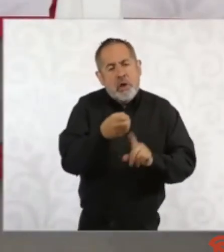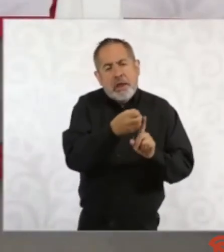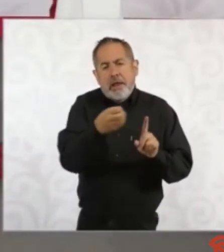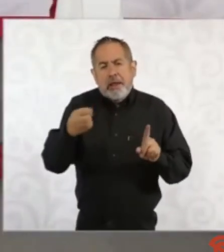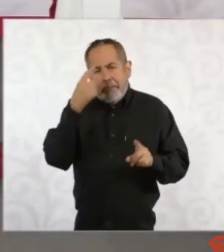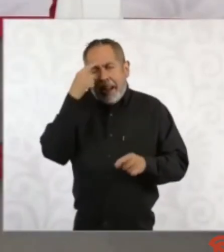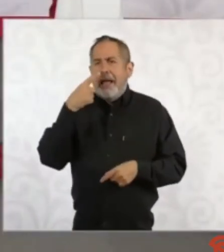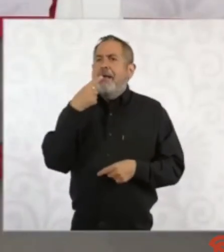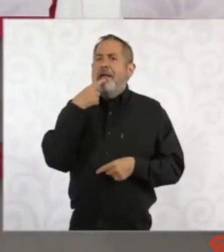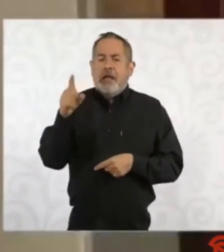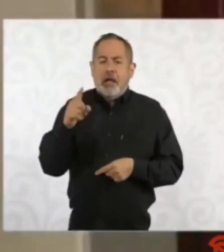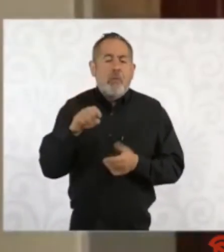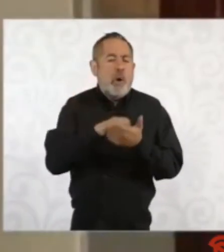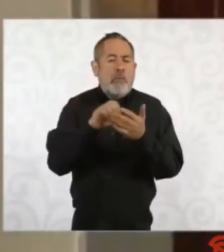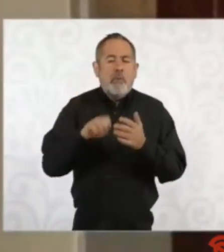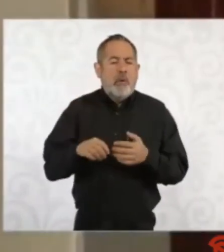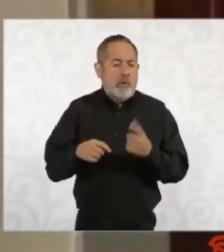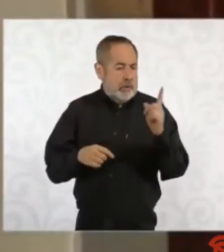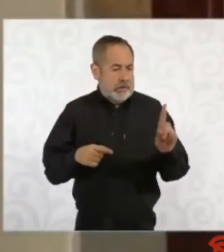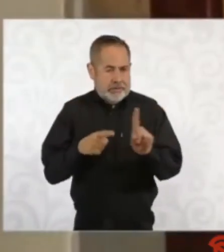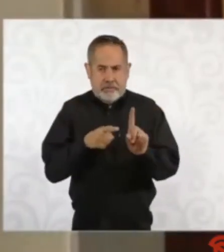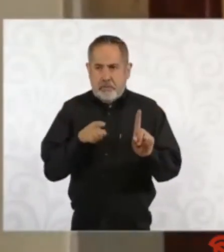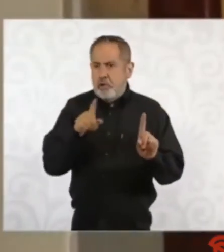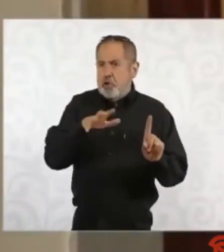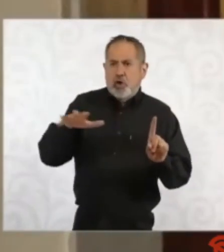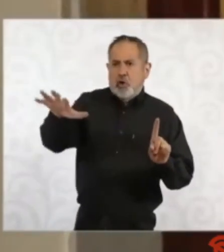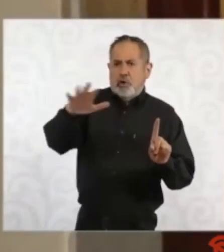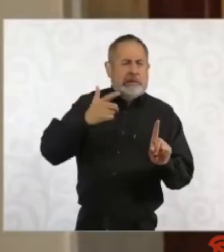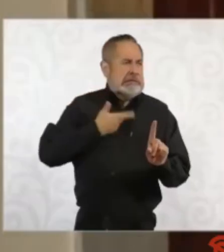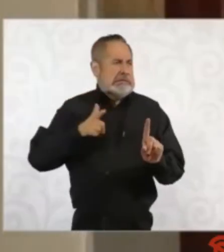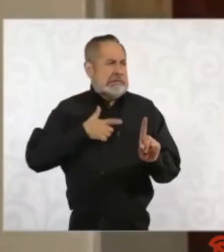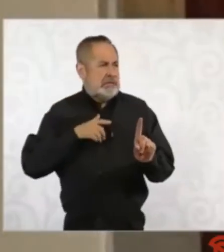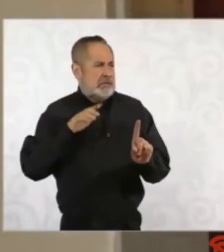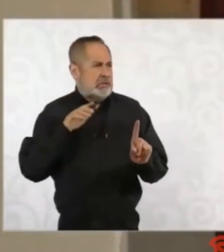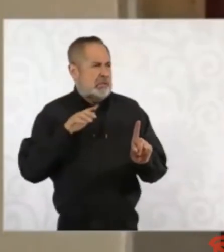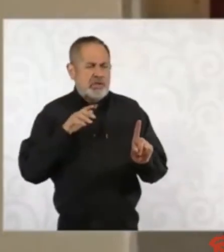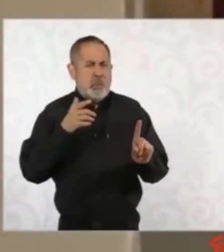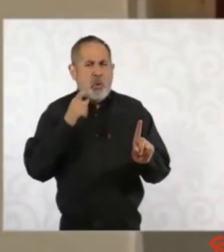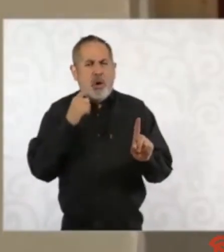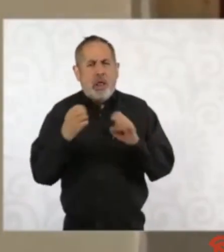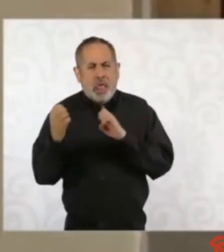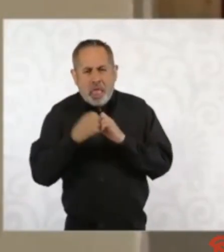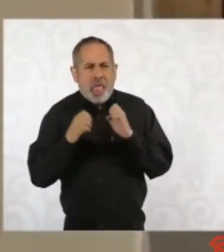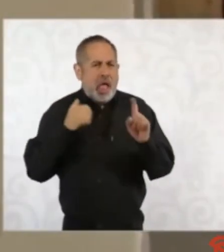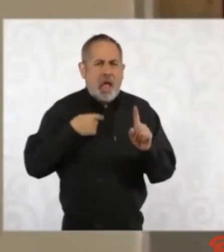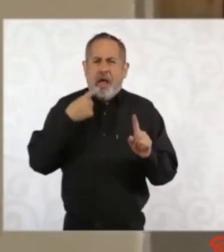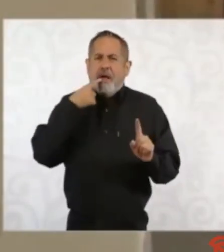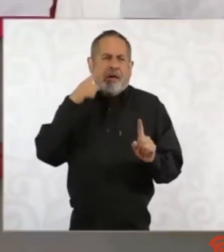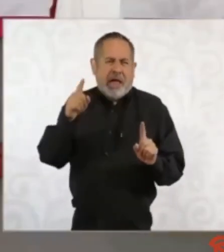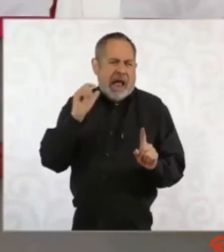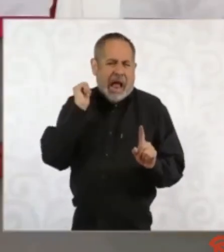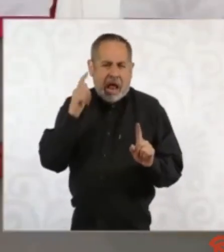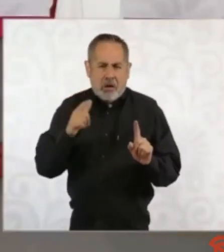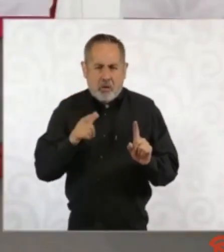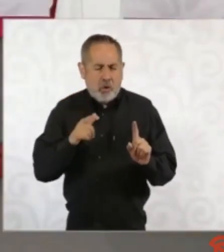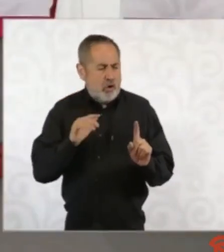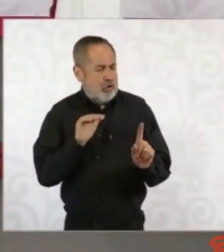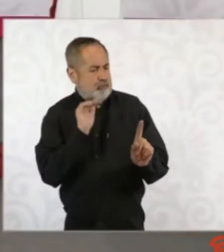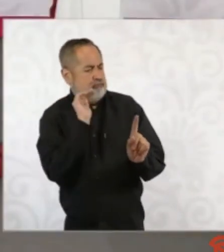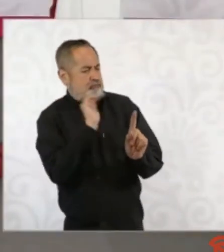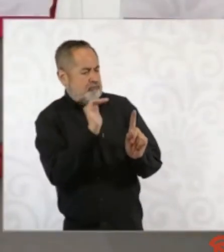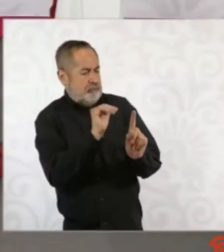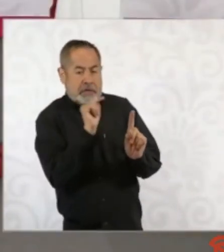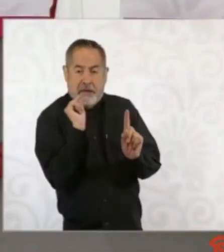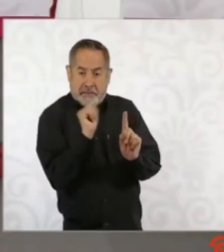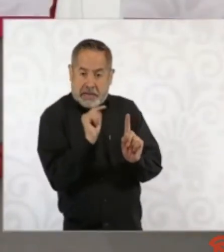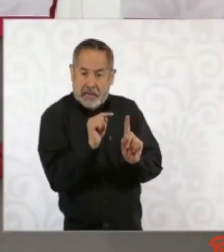que hubiera un defensor de audiencia. ¿Cómo haces tú para presentar tu solicitud de aclaración de